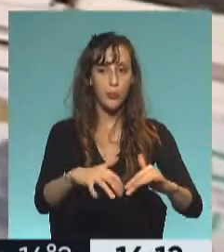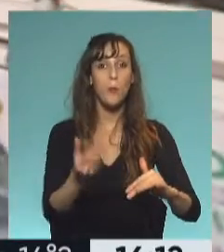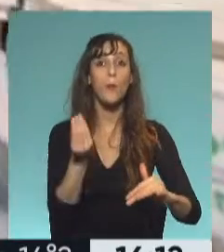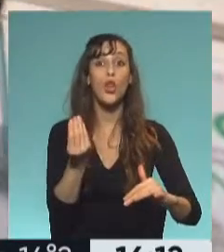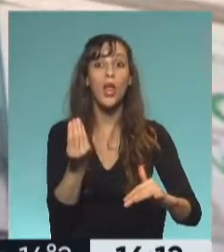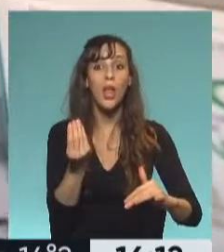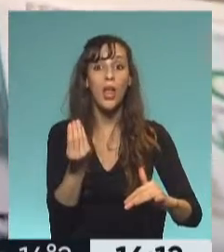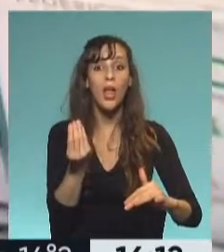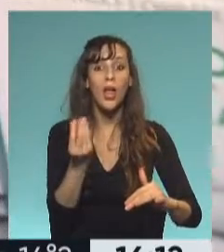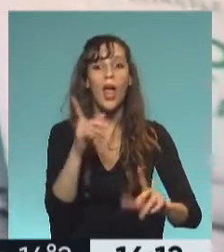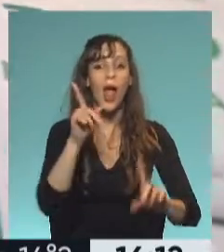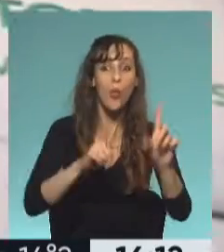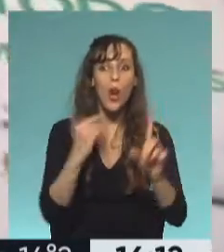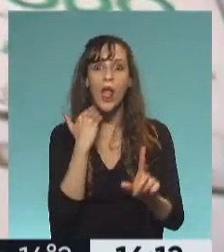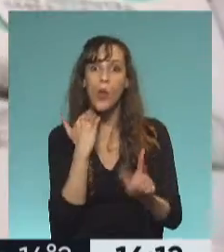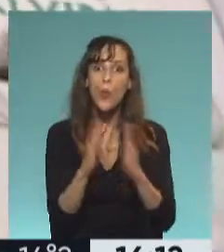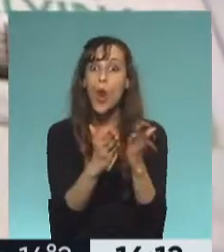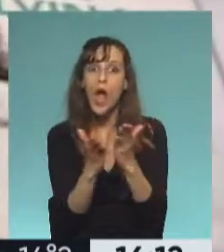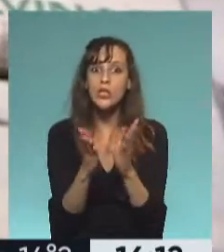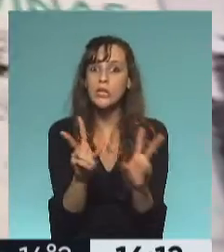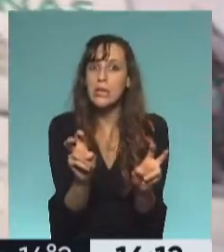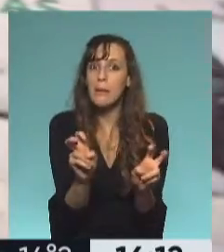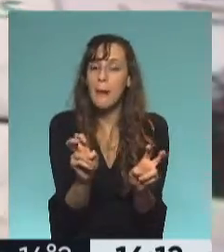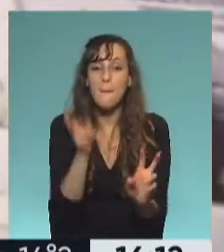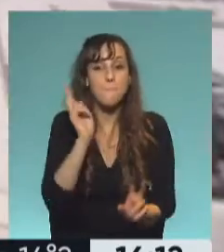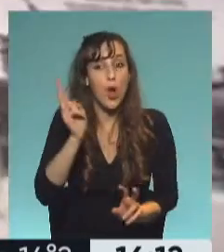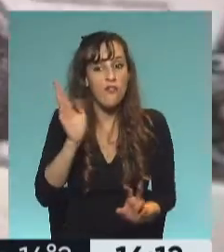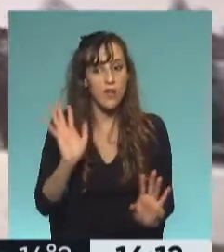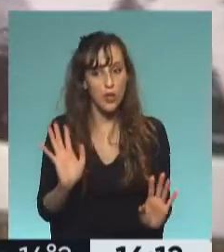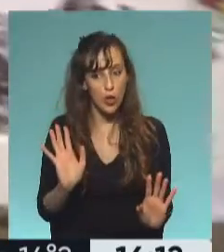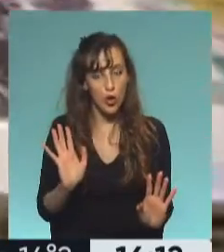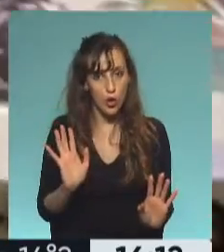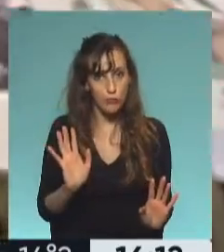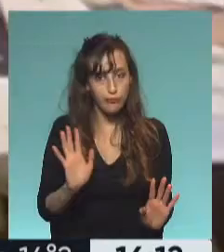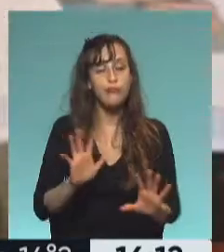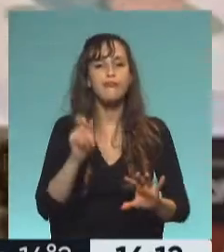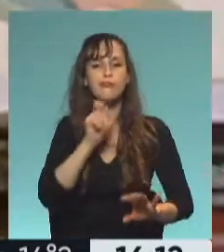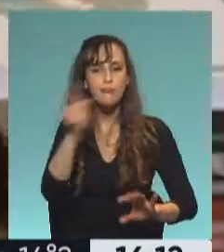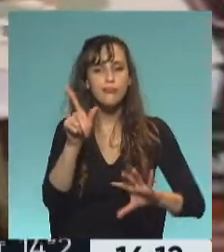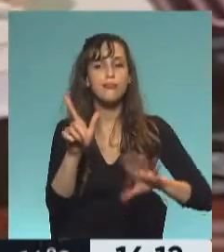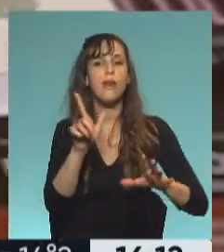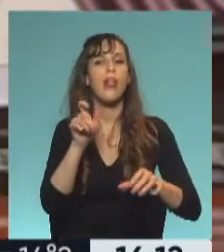venían a buscar ciertos libros prohibidos del pensamiento francés,